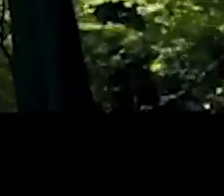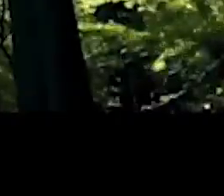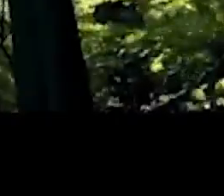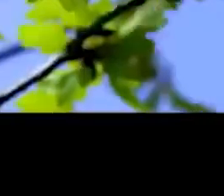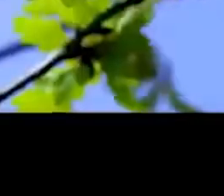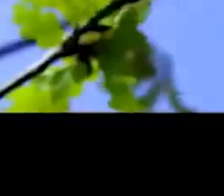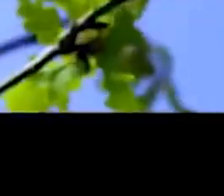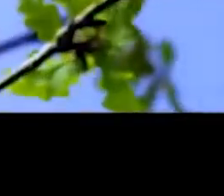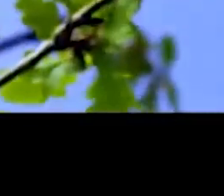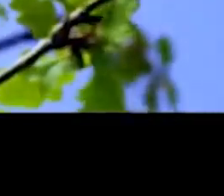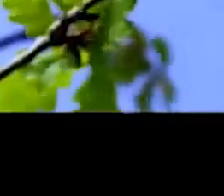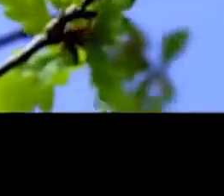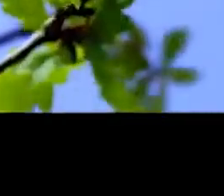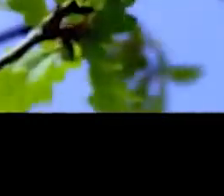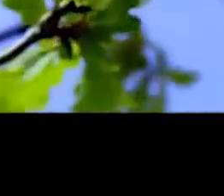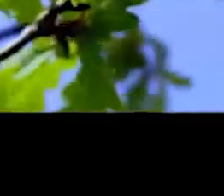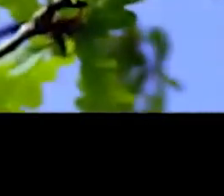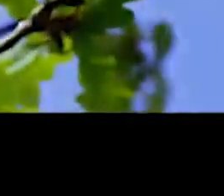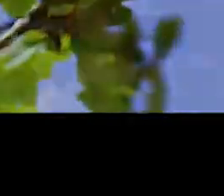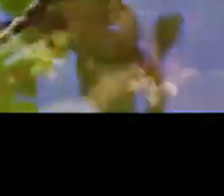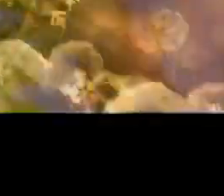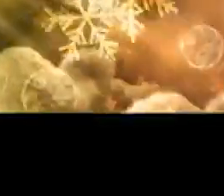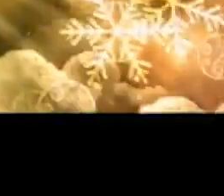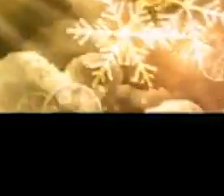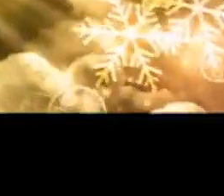la divina primavera.